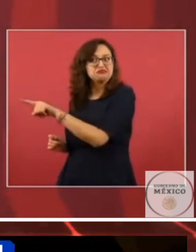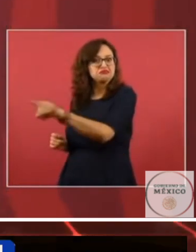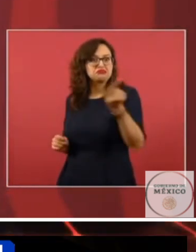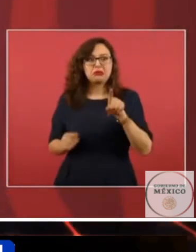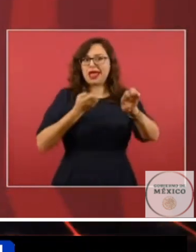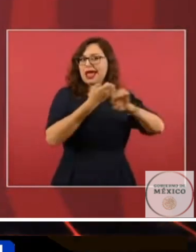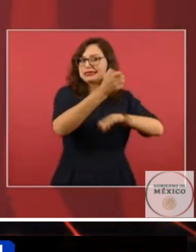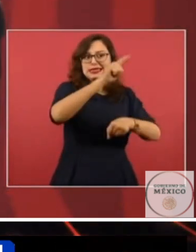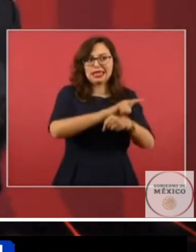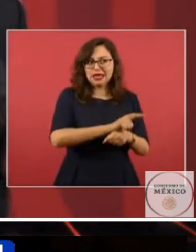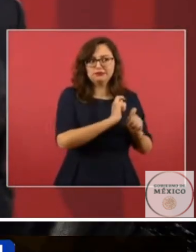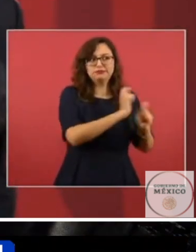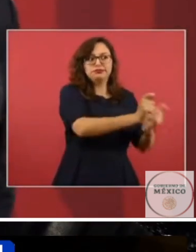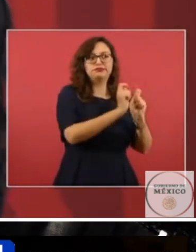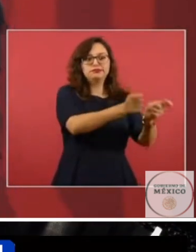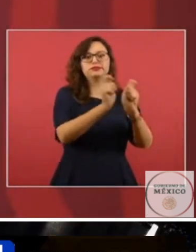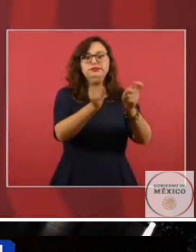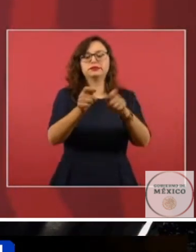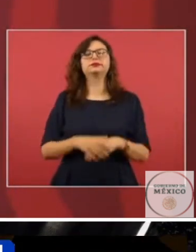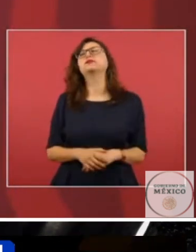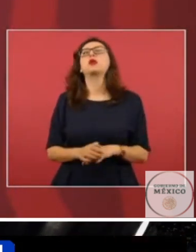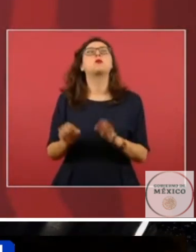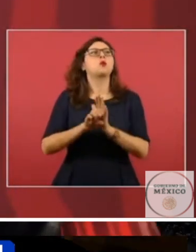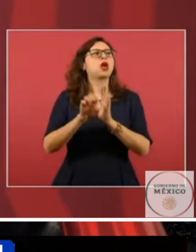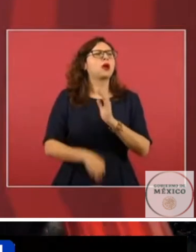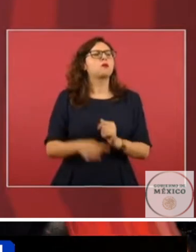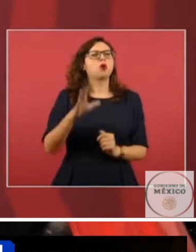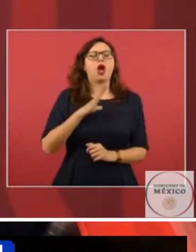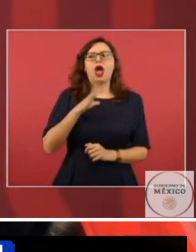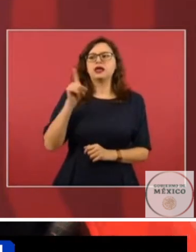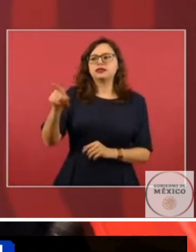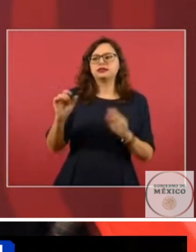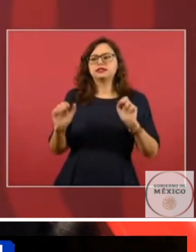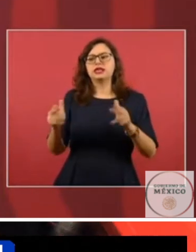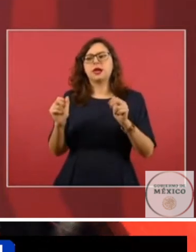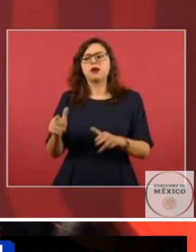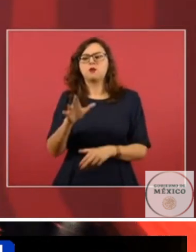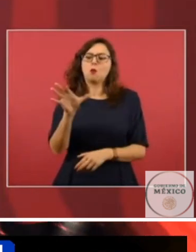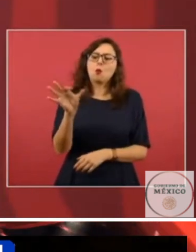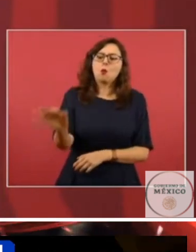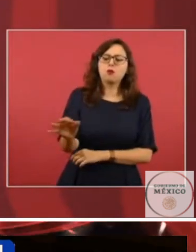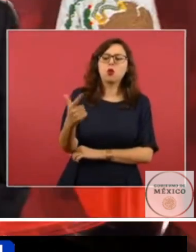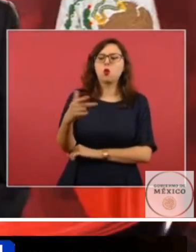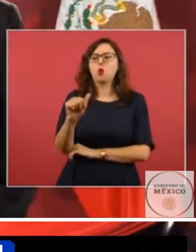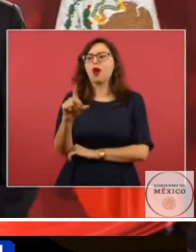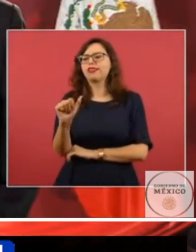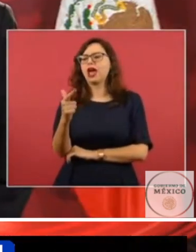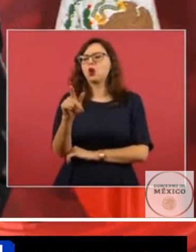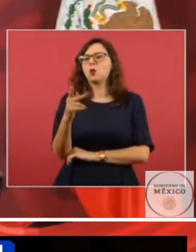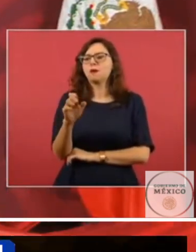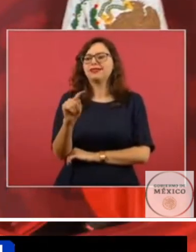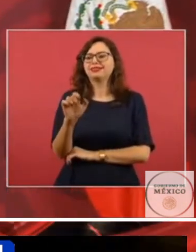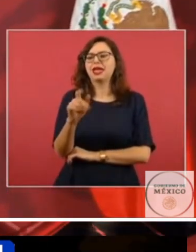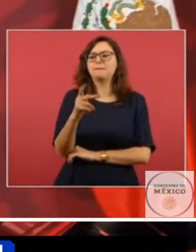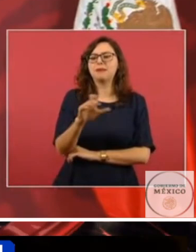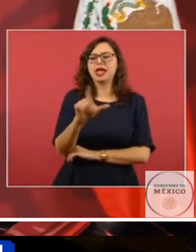Tienen, por ejemplo, un hospital en Guadalupe, Tepeyac, en Chiapas, un hospital